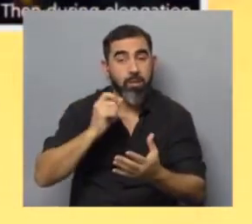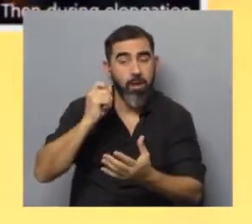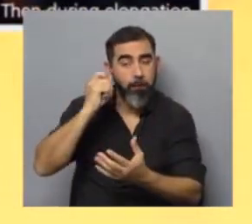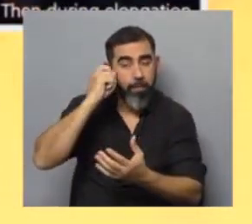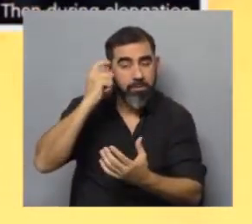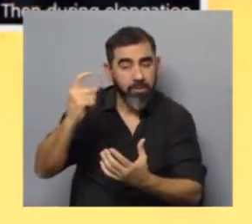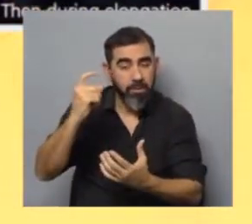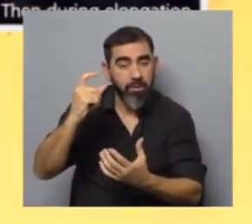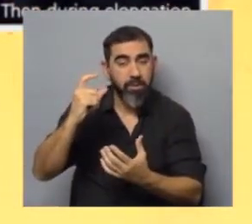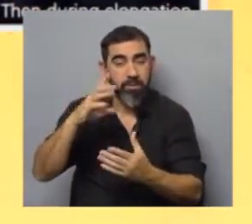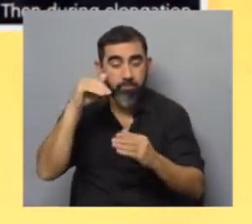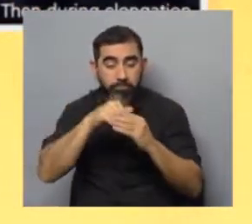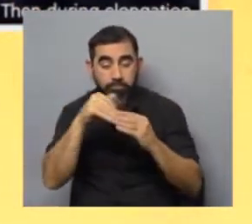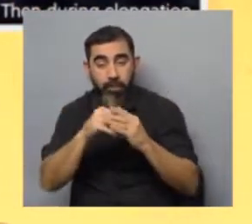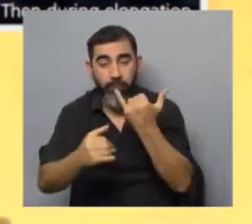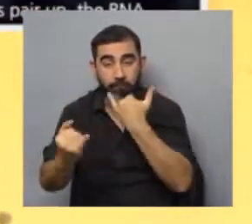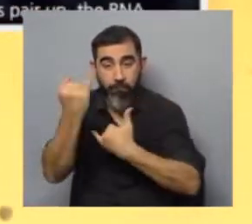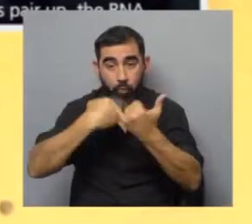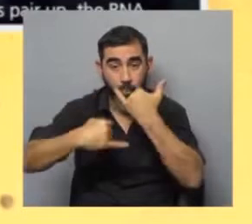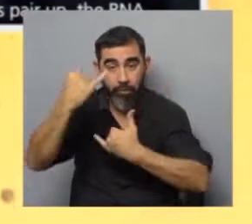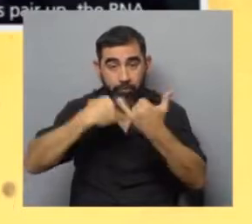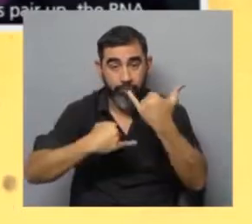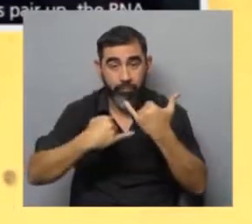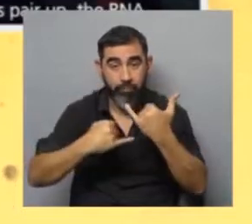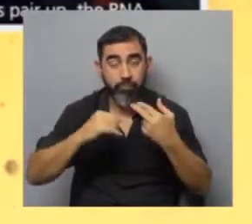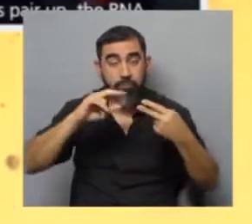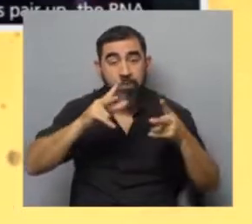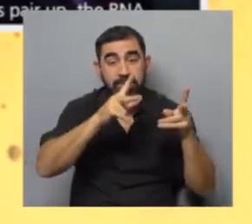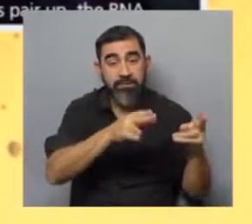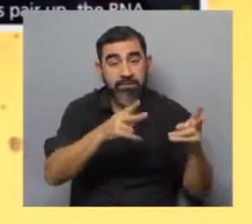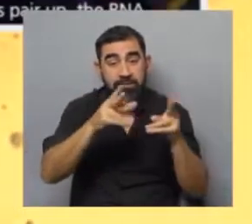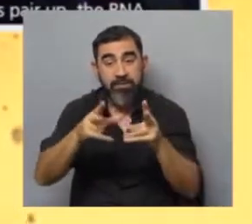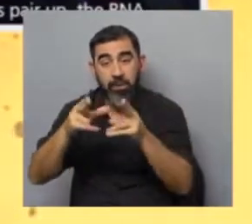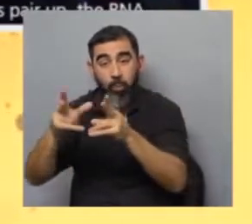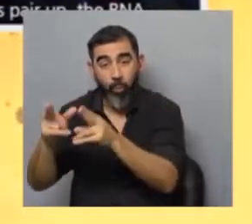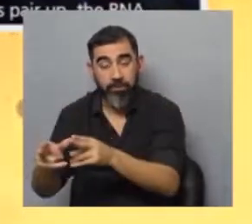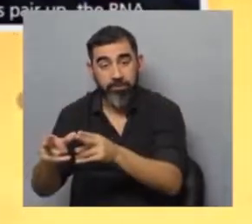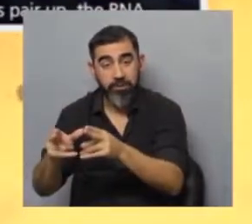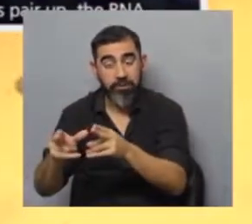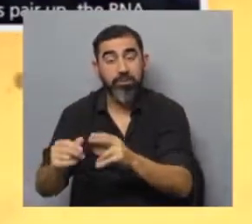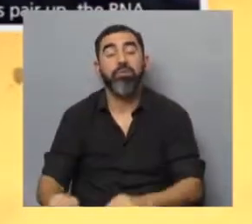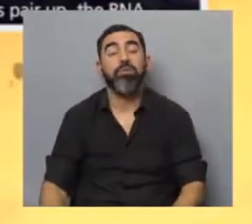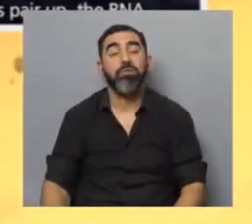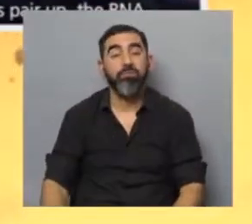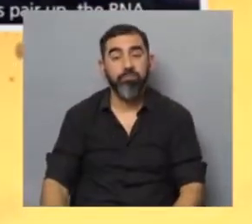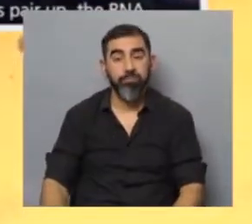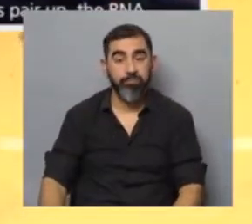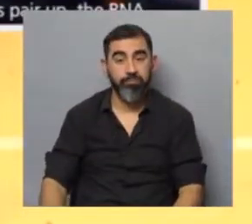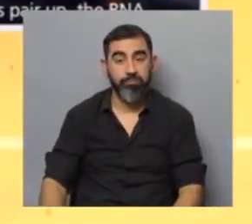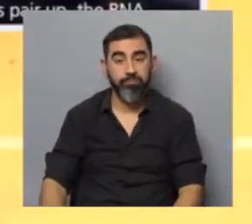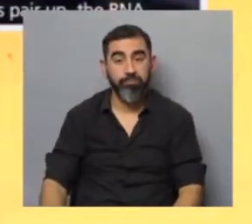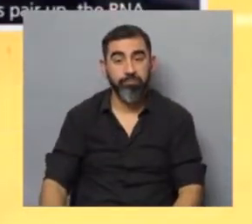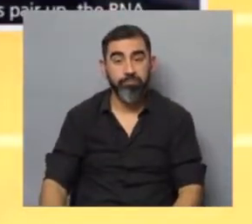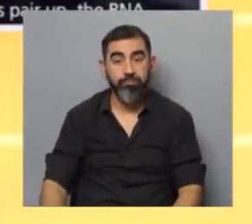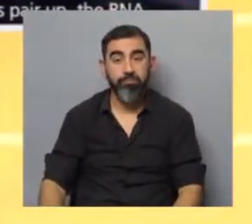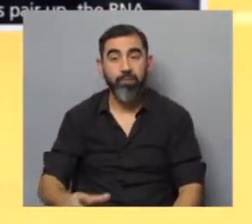capacidad de guardar información en torno a una secuencia de bases nitrogenadas, como decía Adriana, que de alguna forma